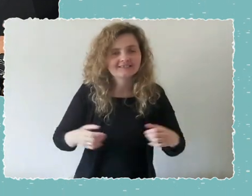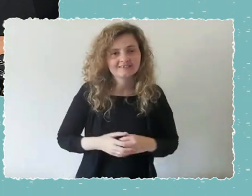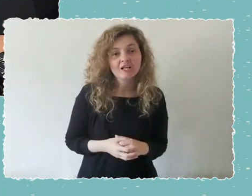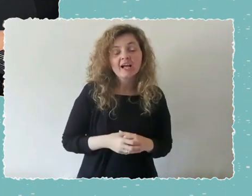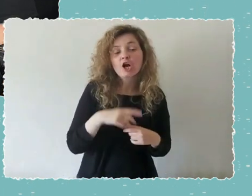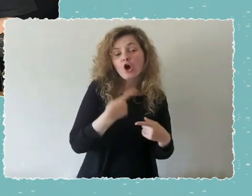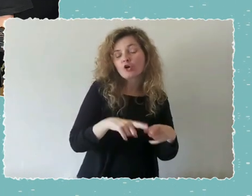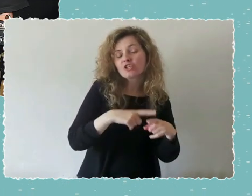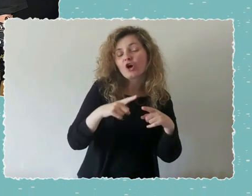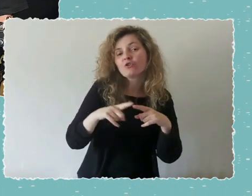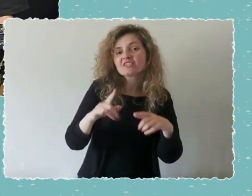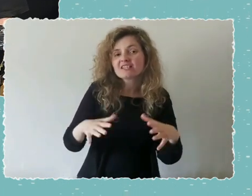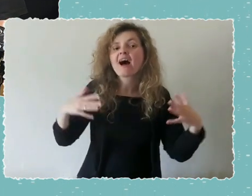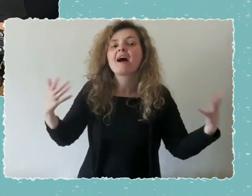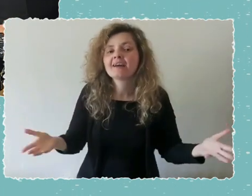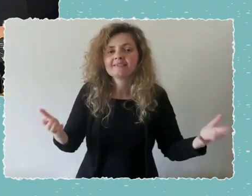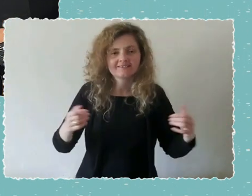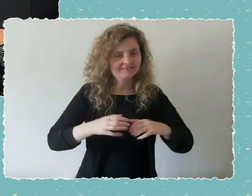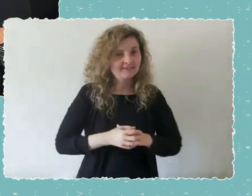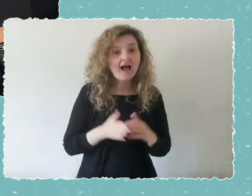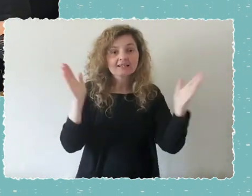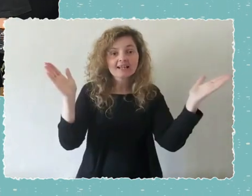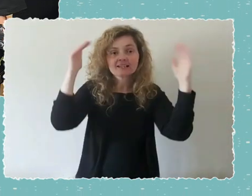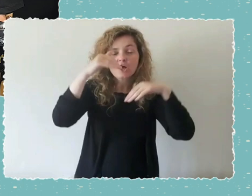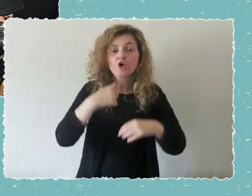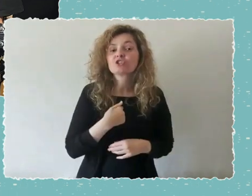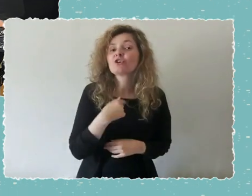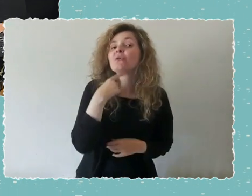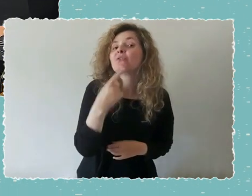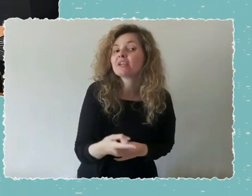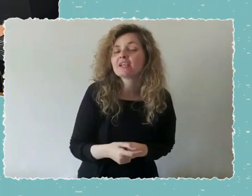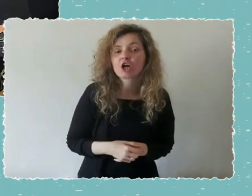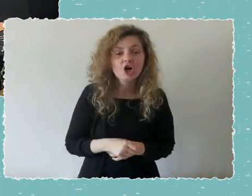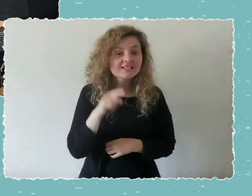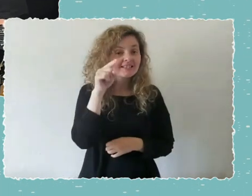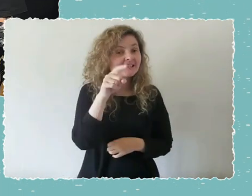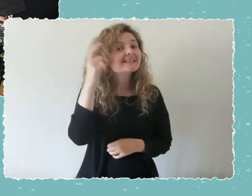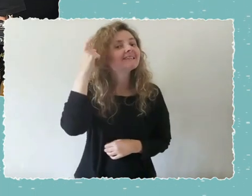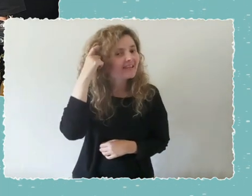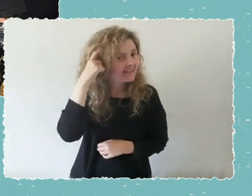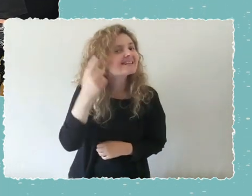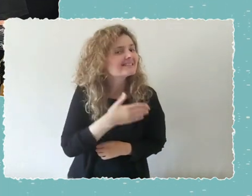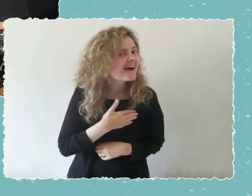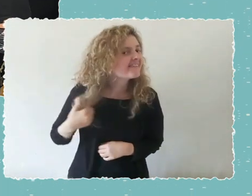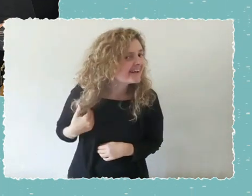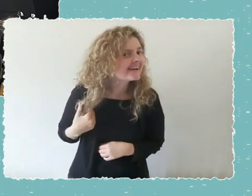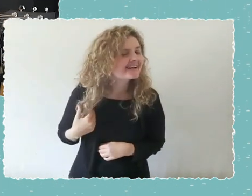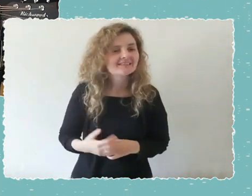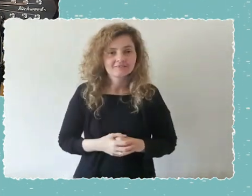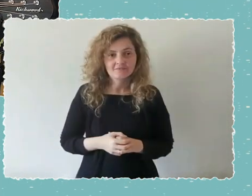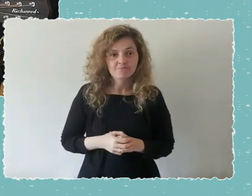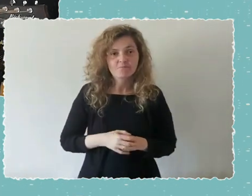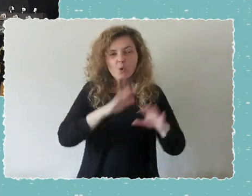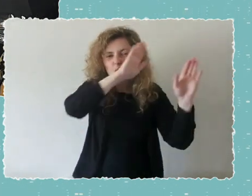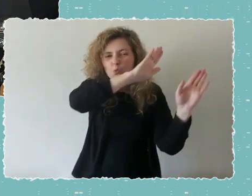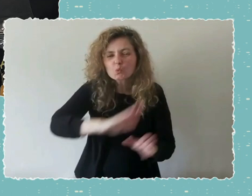é? Que cousa cousiña é? Atende o que te digo, se ti o queres saber. Imos